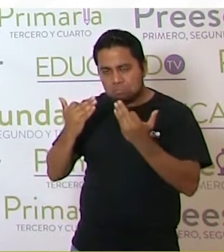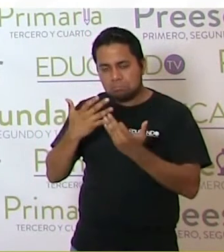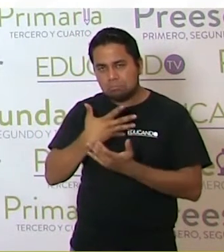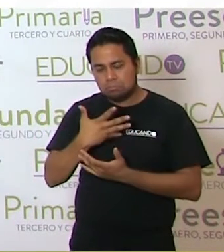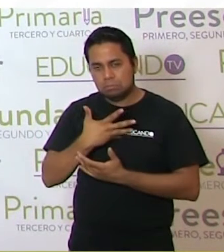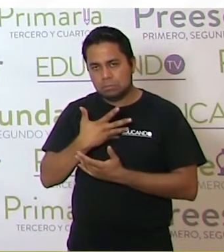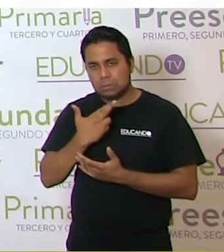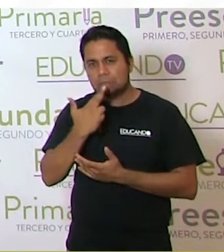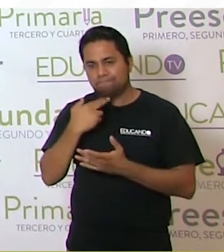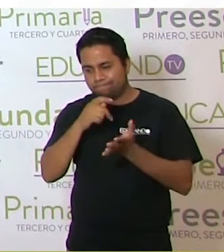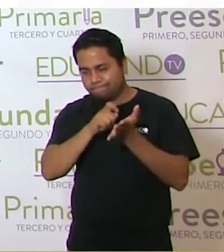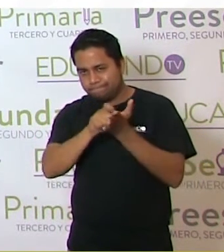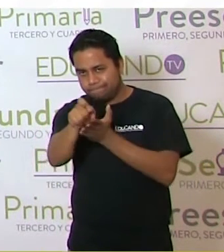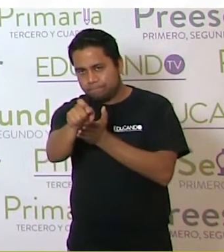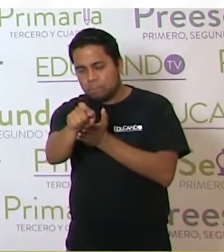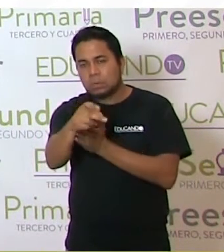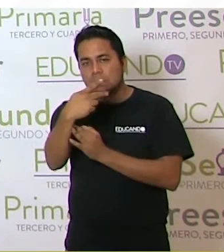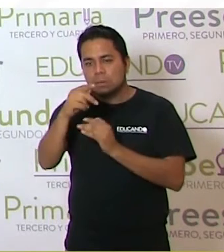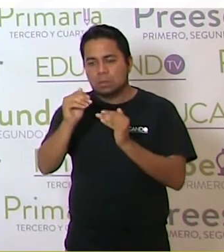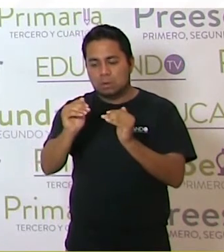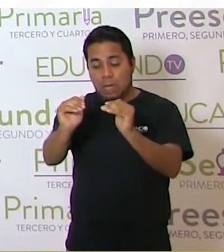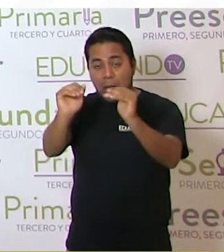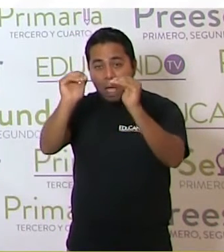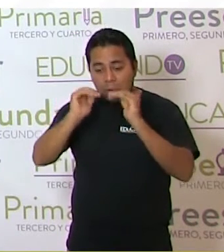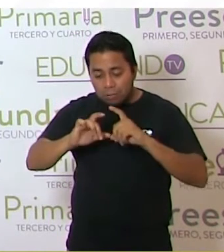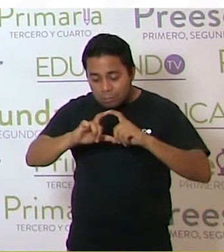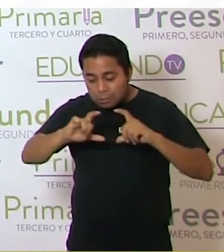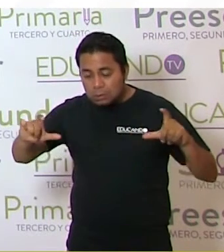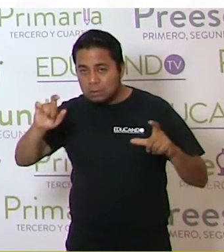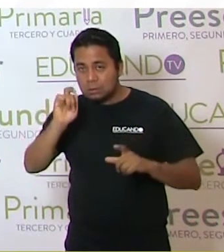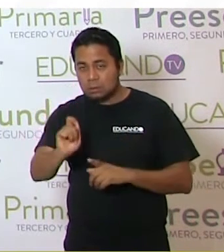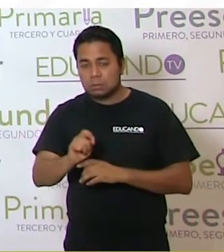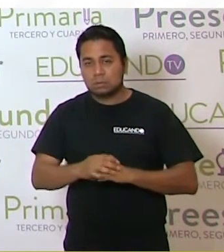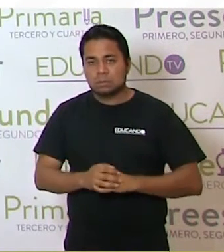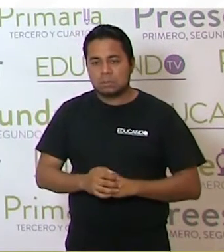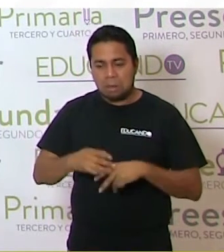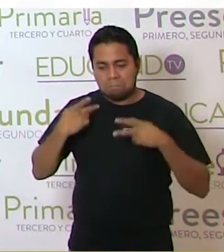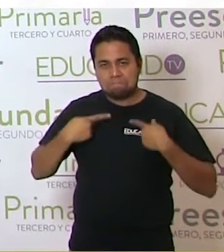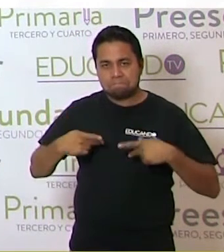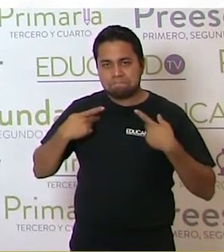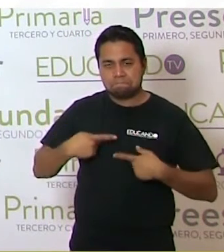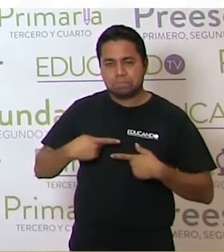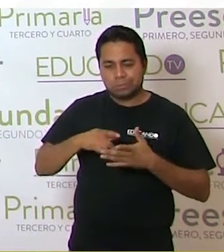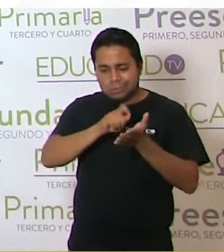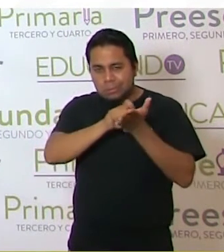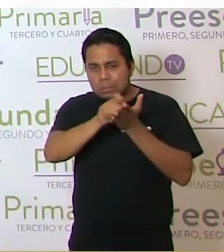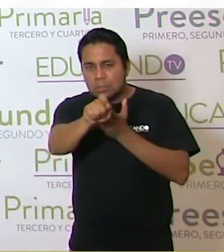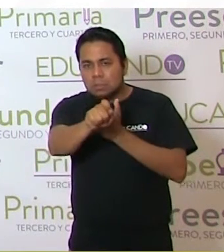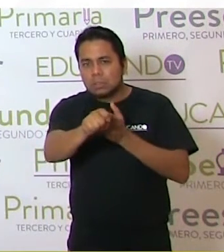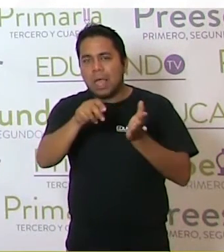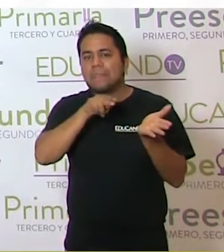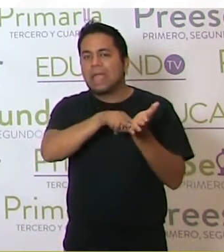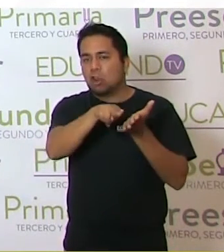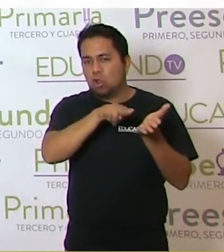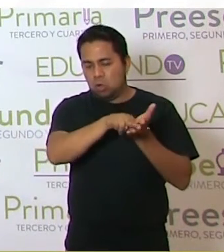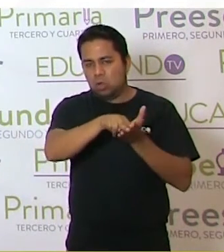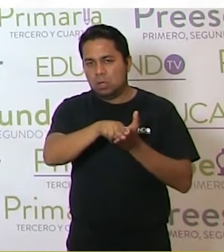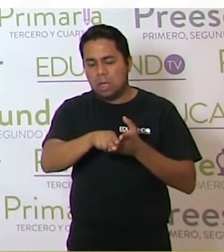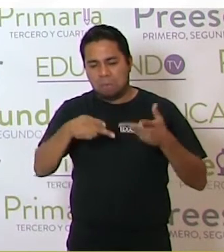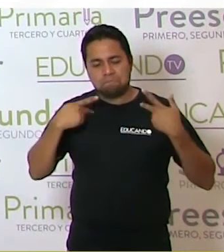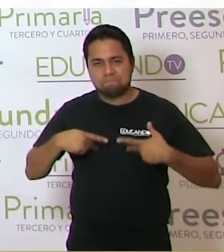bien pero el párrafo que está abajo dice opositor es el que está subrayado en negro